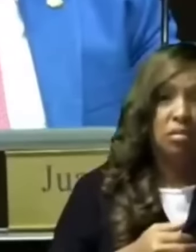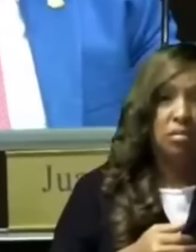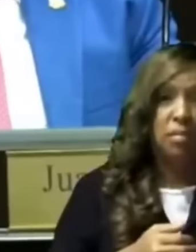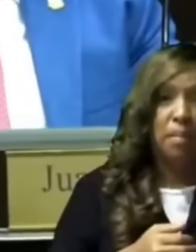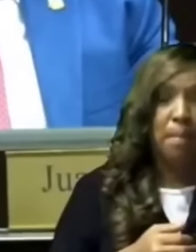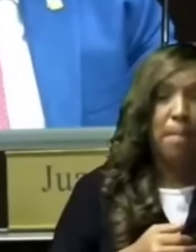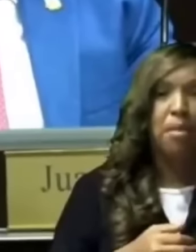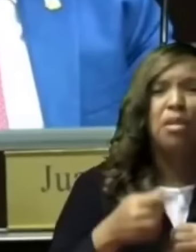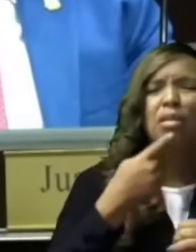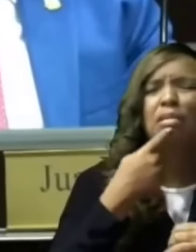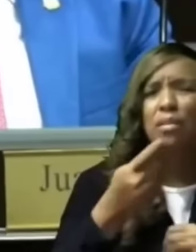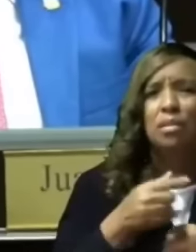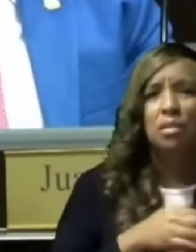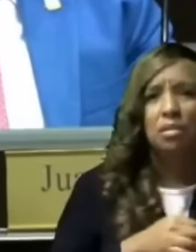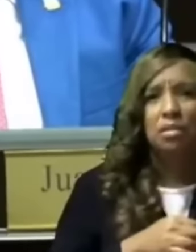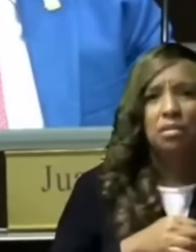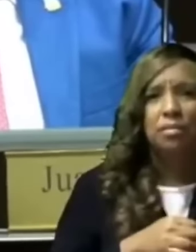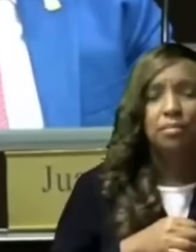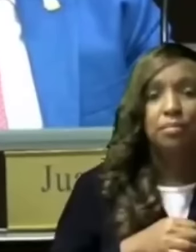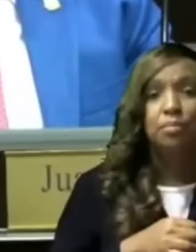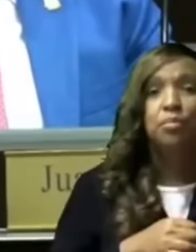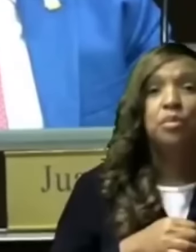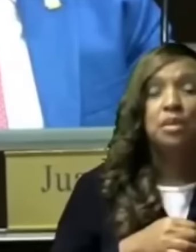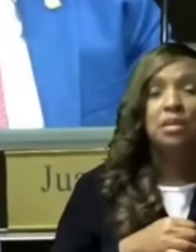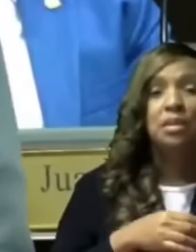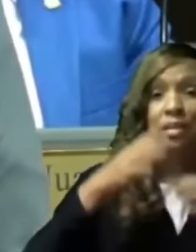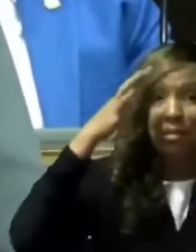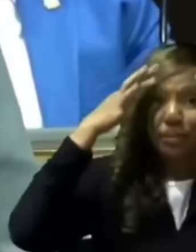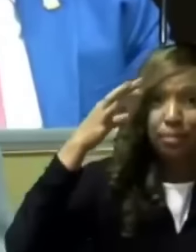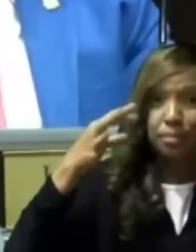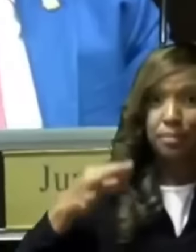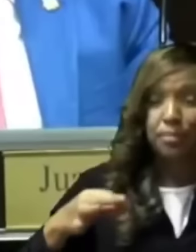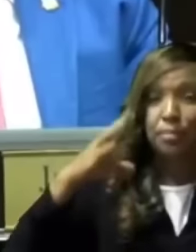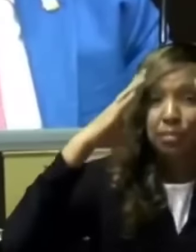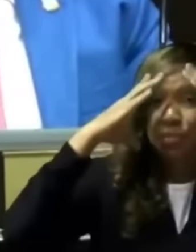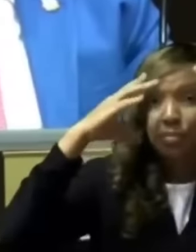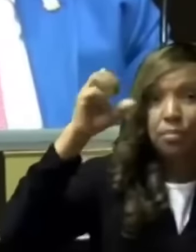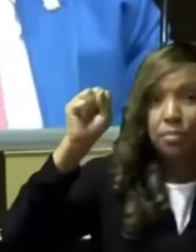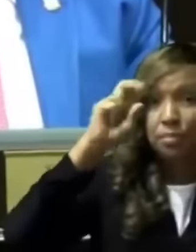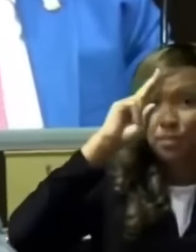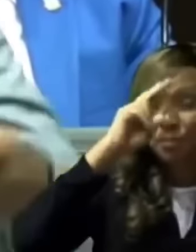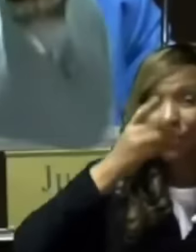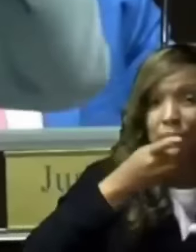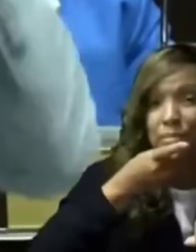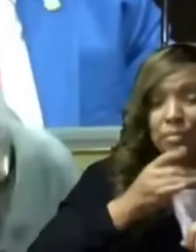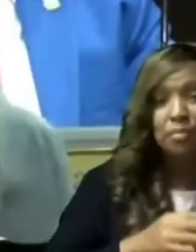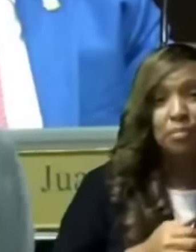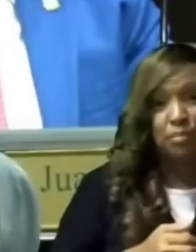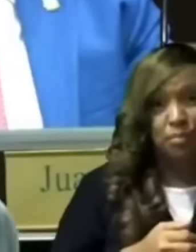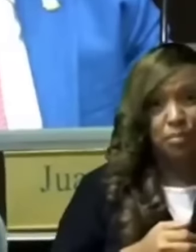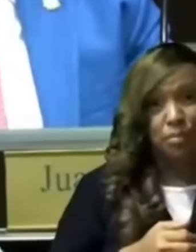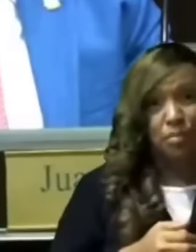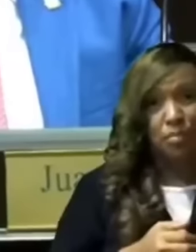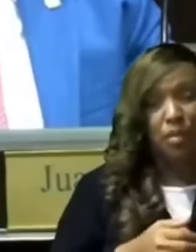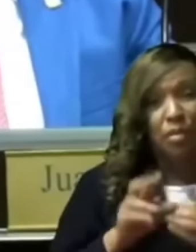presidente de la República, ni siquiera a instancia de cualquiera de los integrantes del Consejo Nacional de la Magistratura. Es un poder absoluto